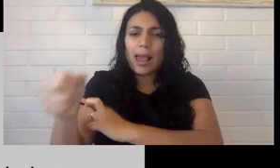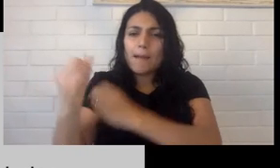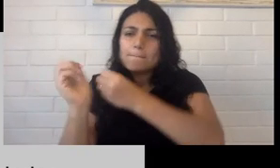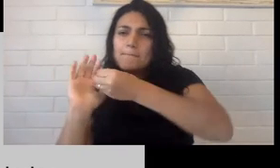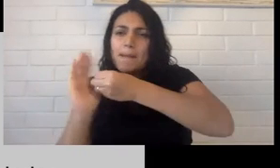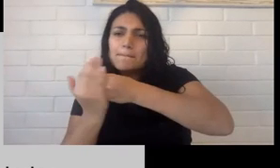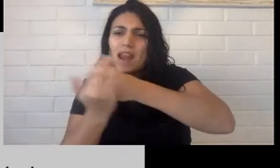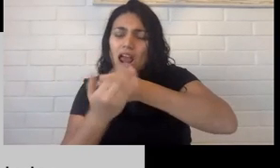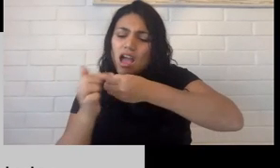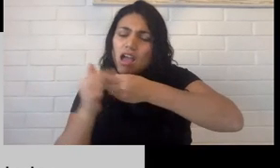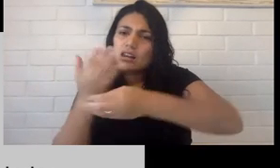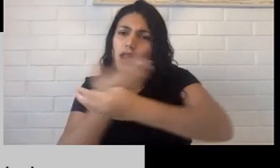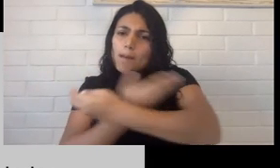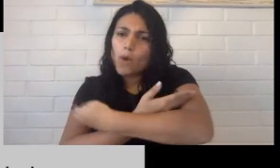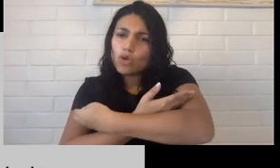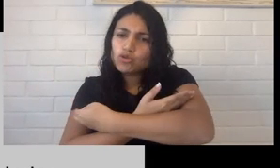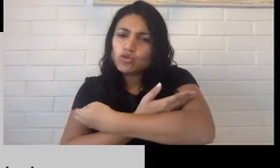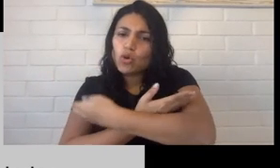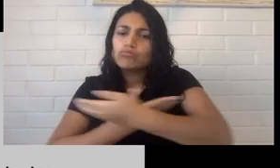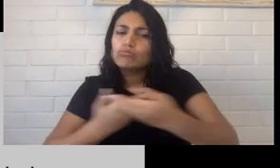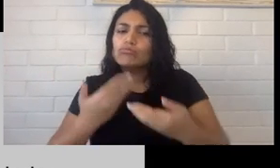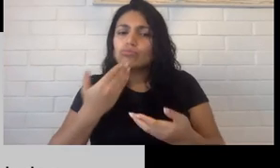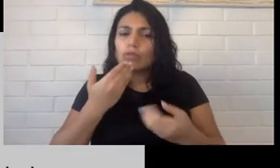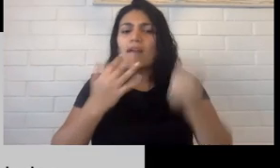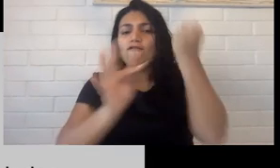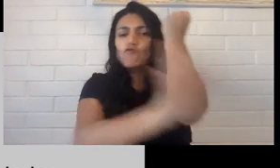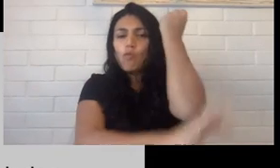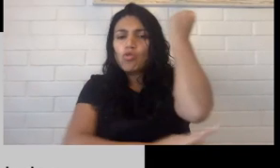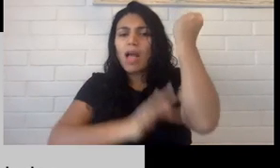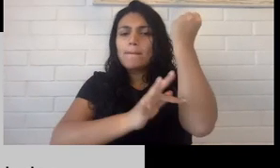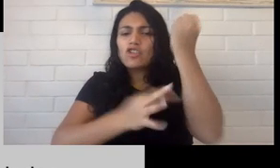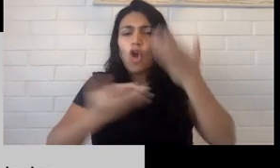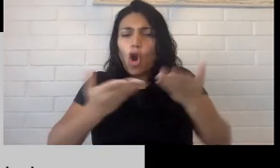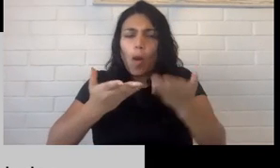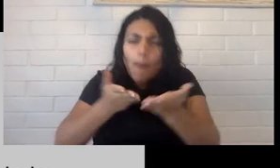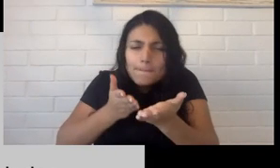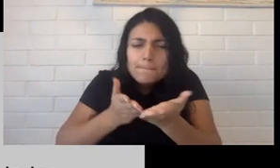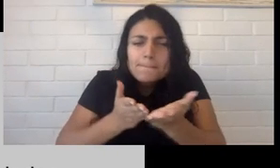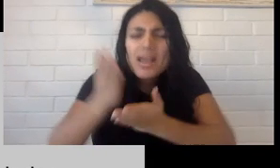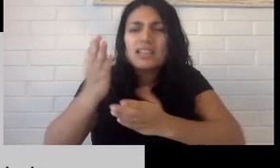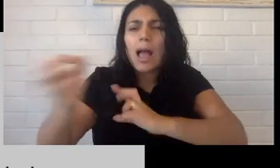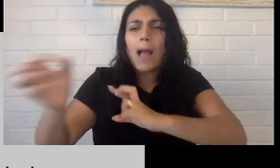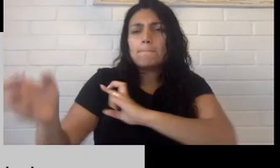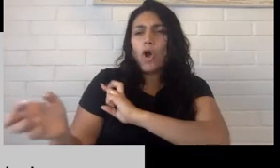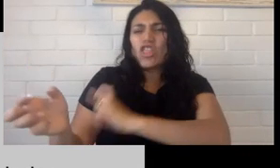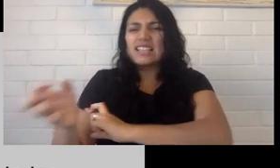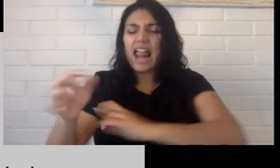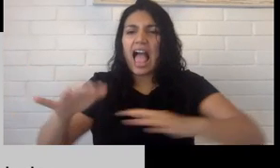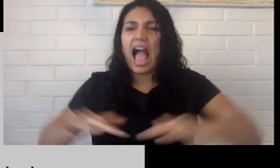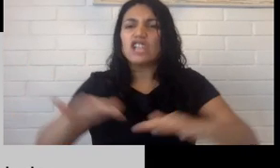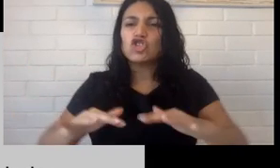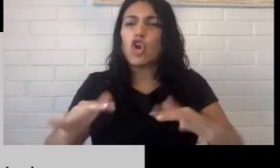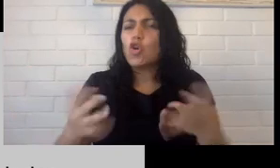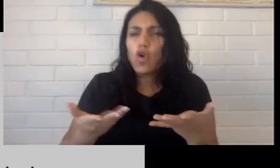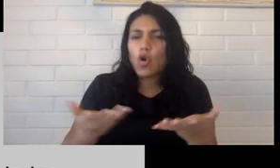los fundamentos que tiene la generación de potenciales activos, que son llamados potenciales de acción,